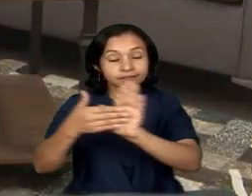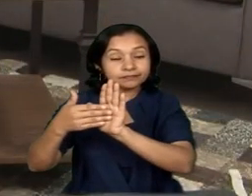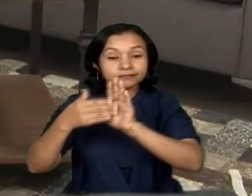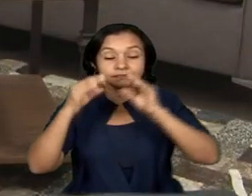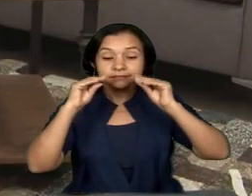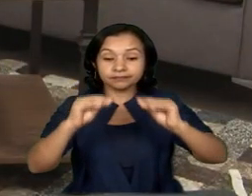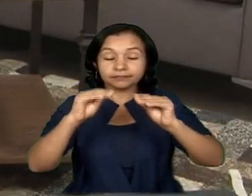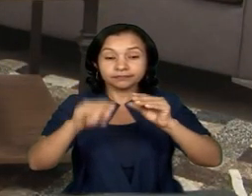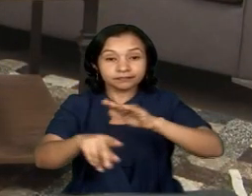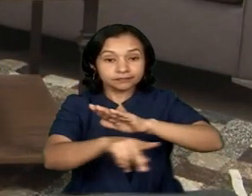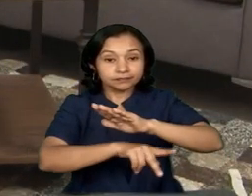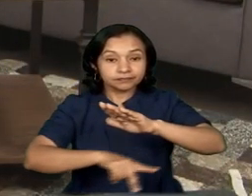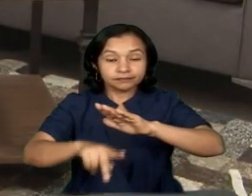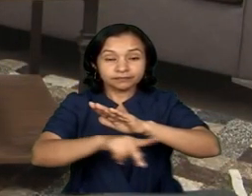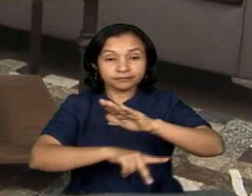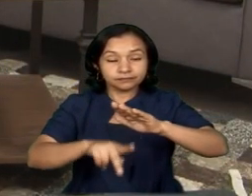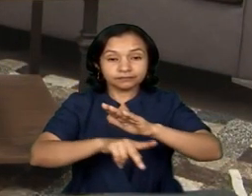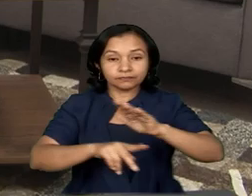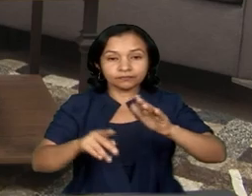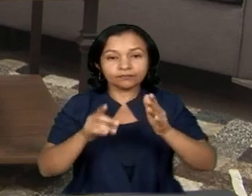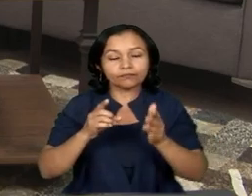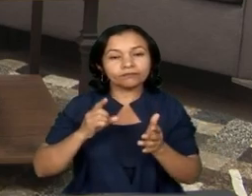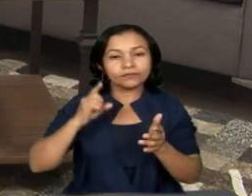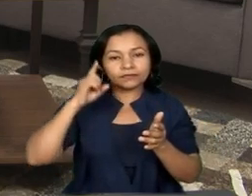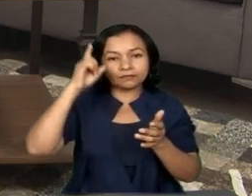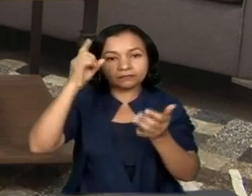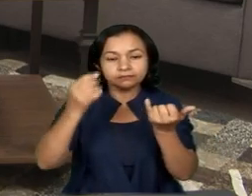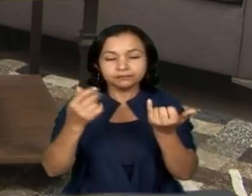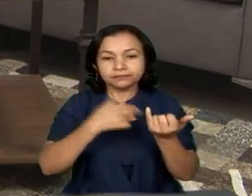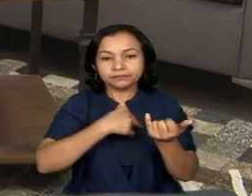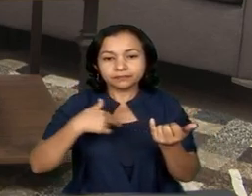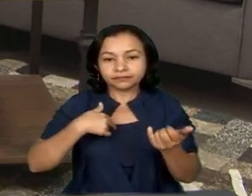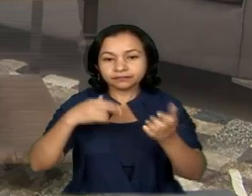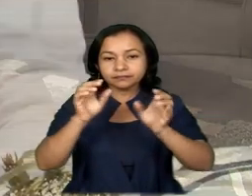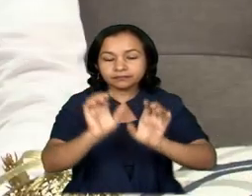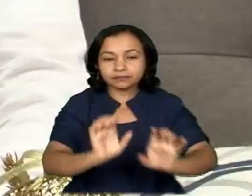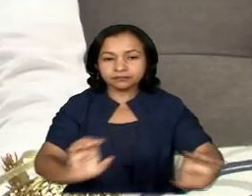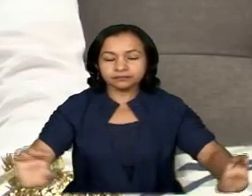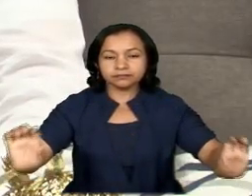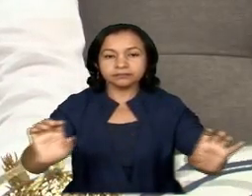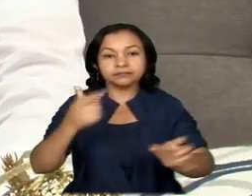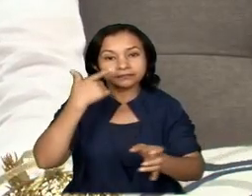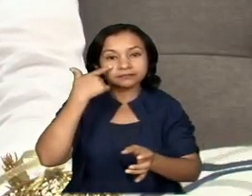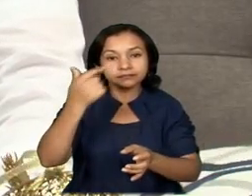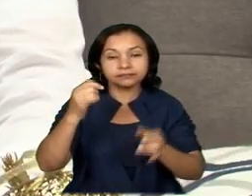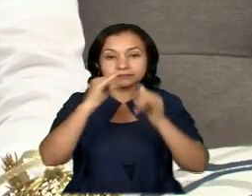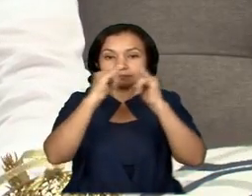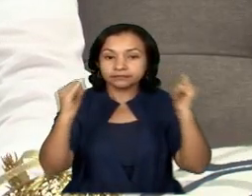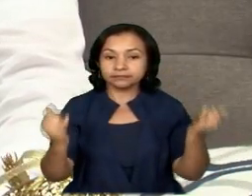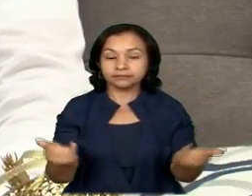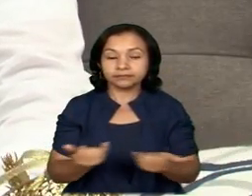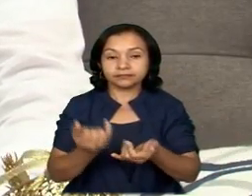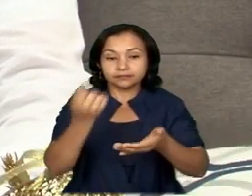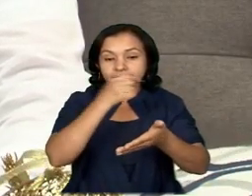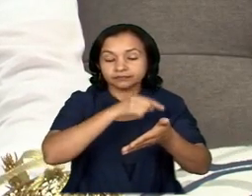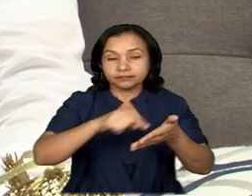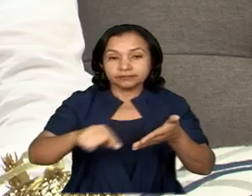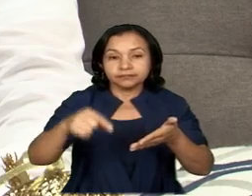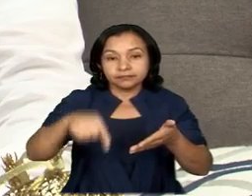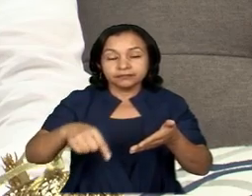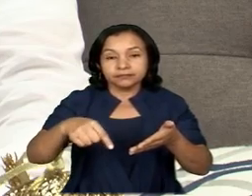inicial centrada en desarrollo infantil y que ya es un hecho reconocido incluso internacionalmente. Esta semana conocimos de